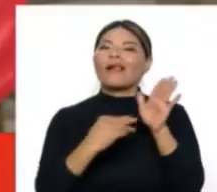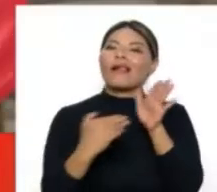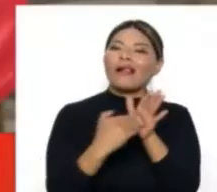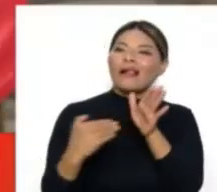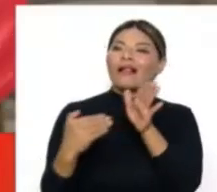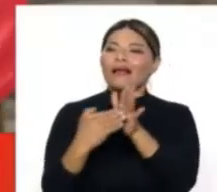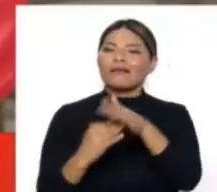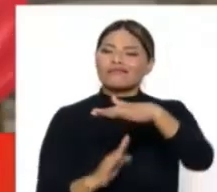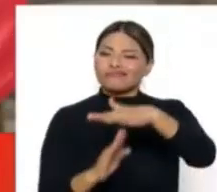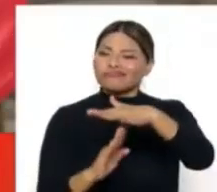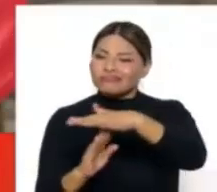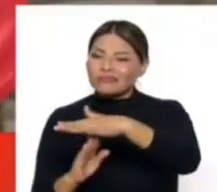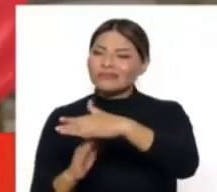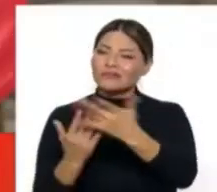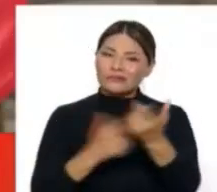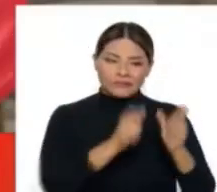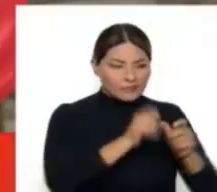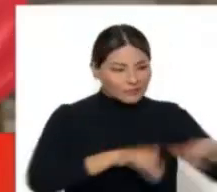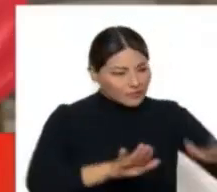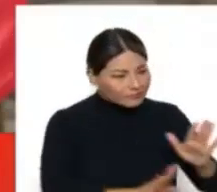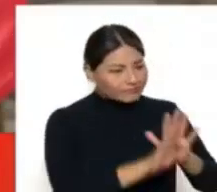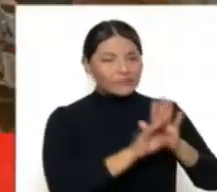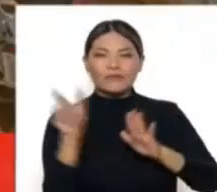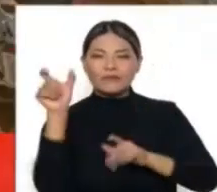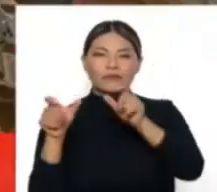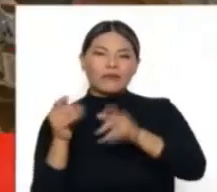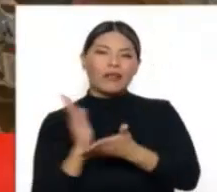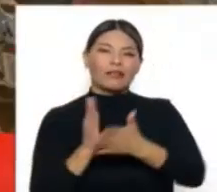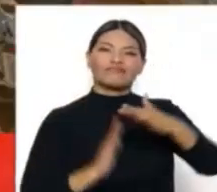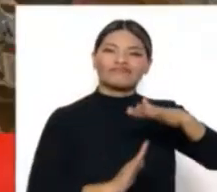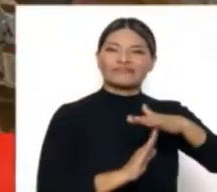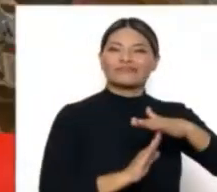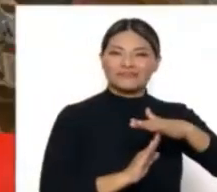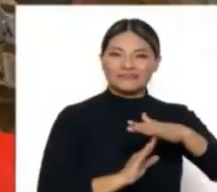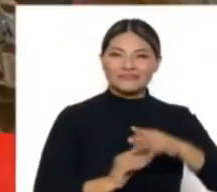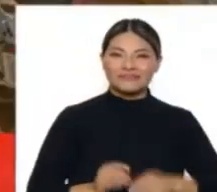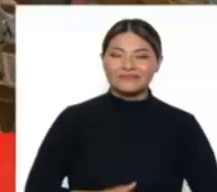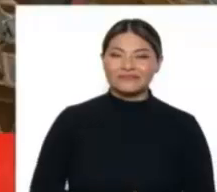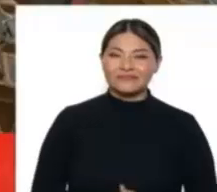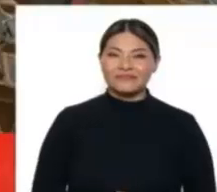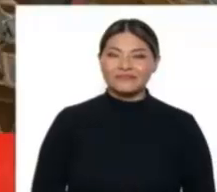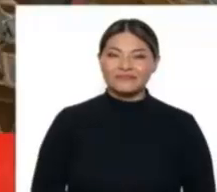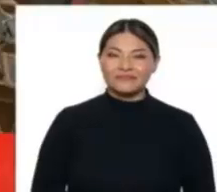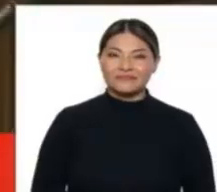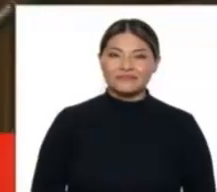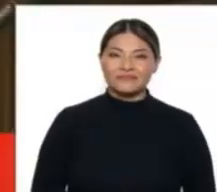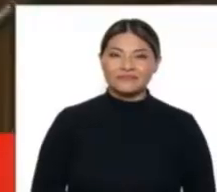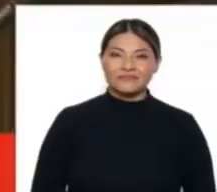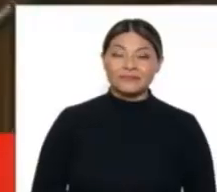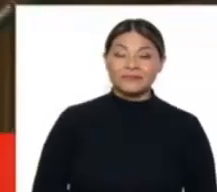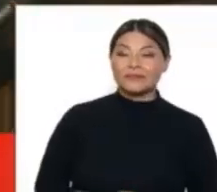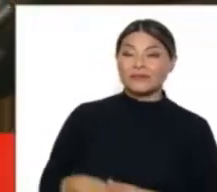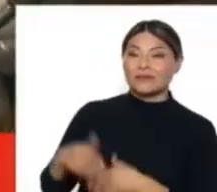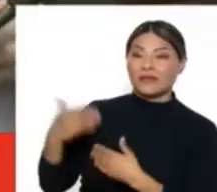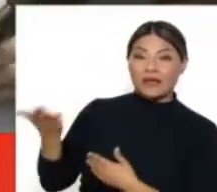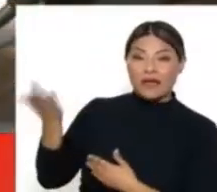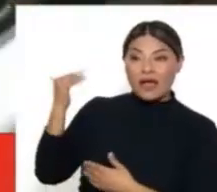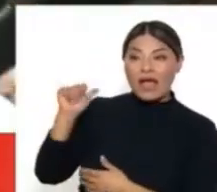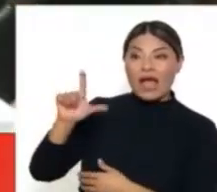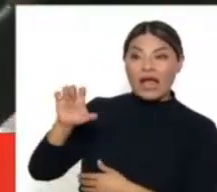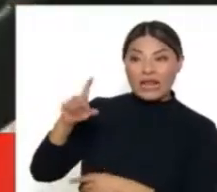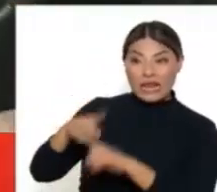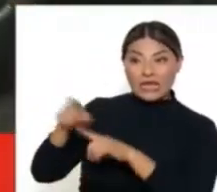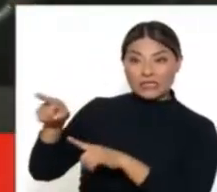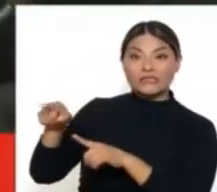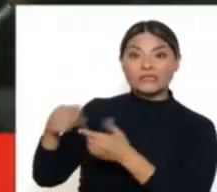al progreso de las peruanas y de los peruanos. Tras la exhortación de la presidenta Dina Boluarte, el congresista Alex